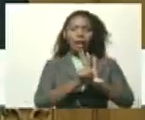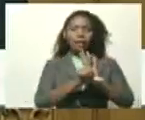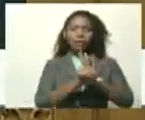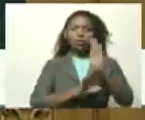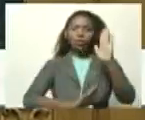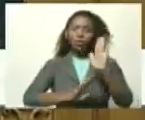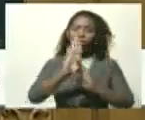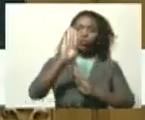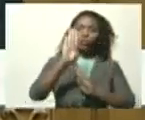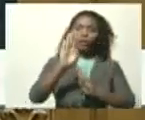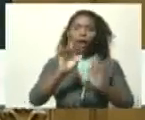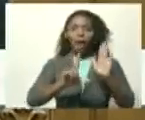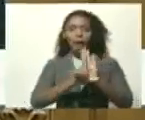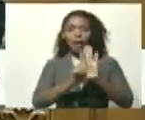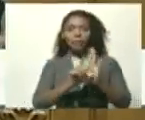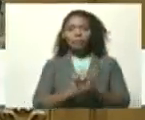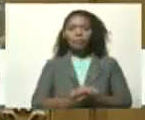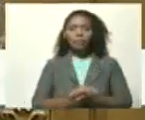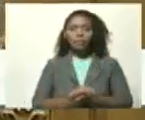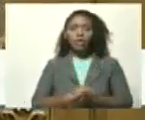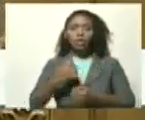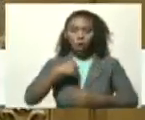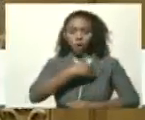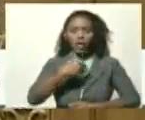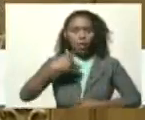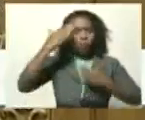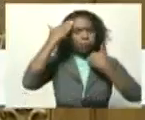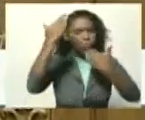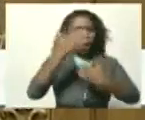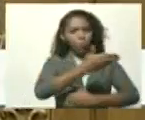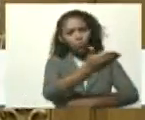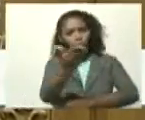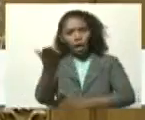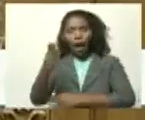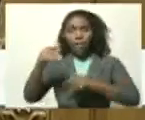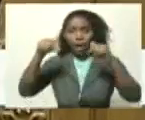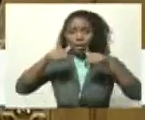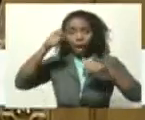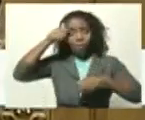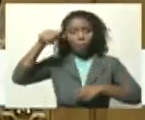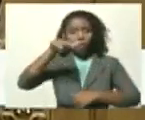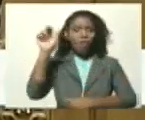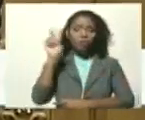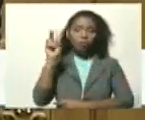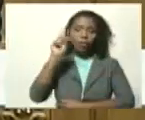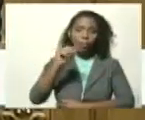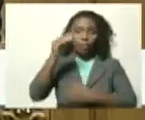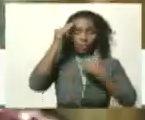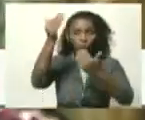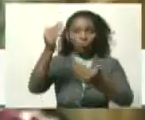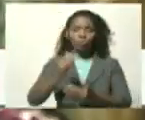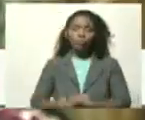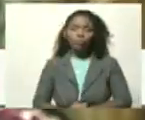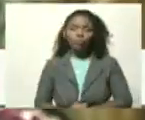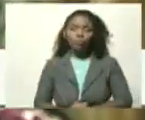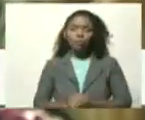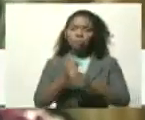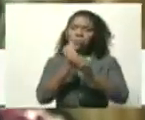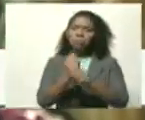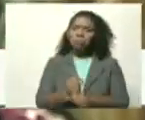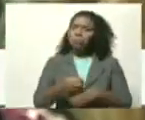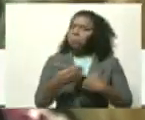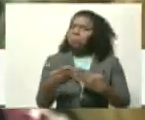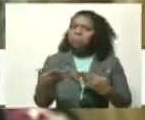Quiero saludarlos a ustedes y desde aquí a todo el pueblo de Venezuela. Esperar que